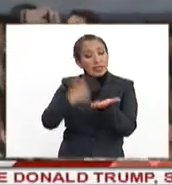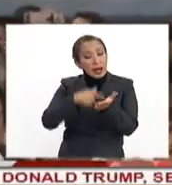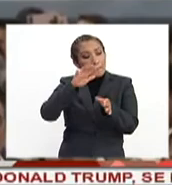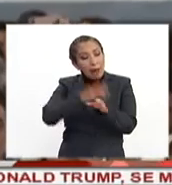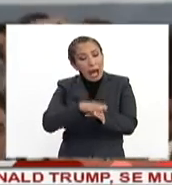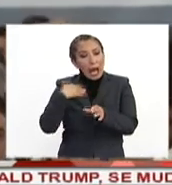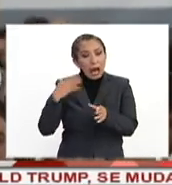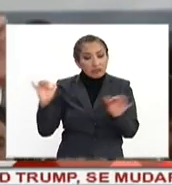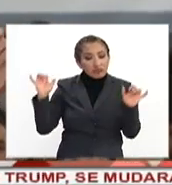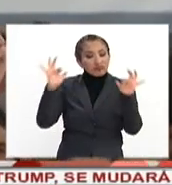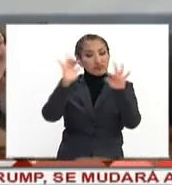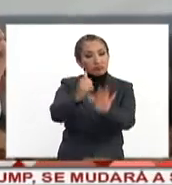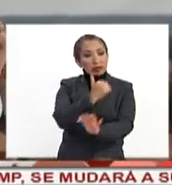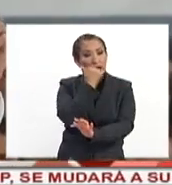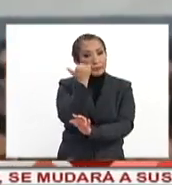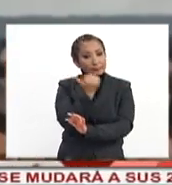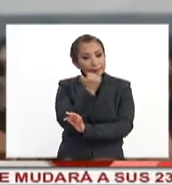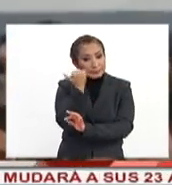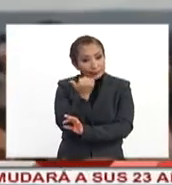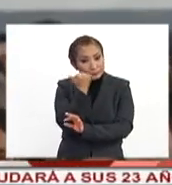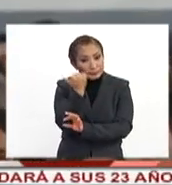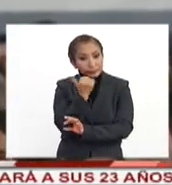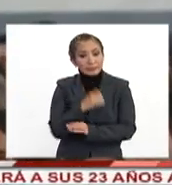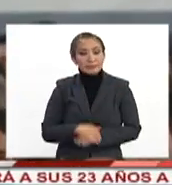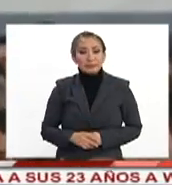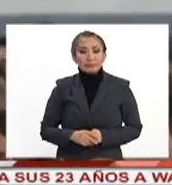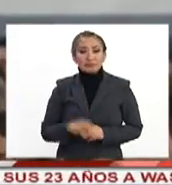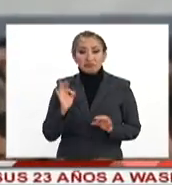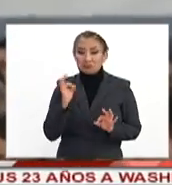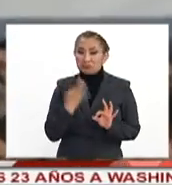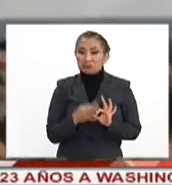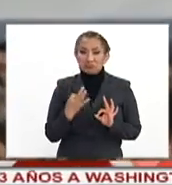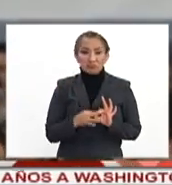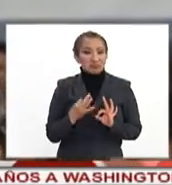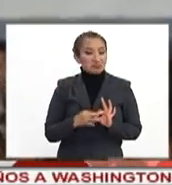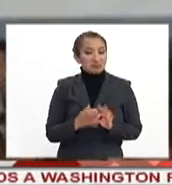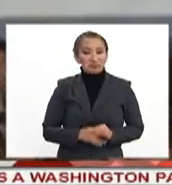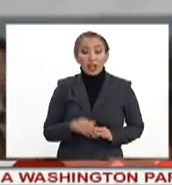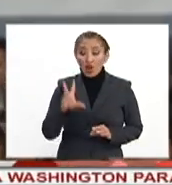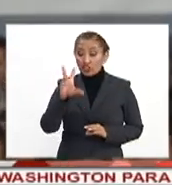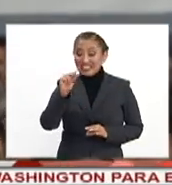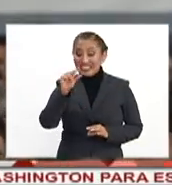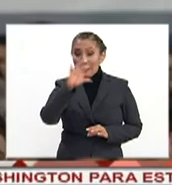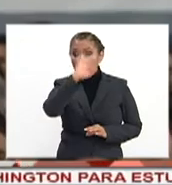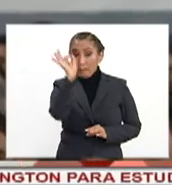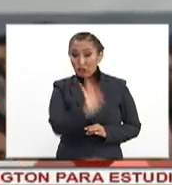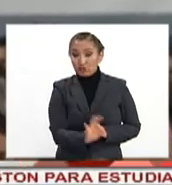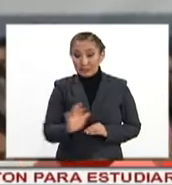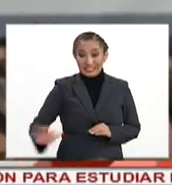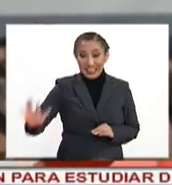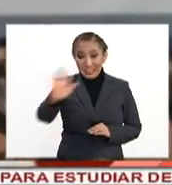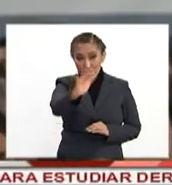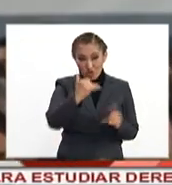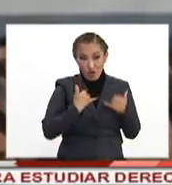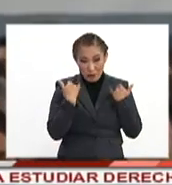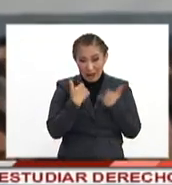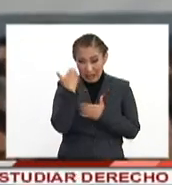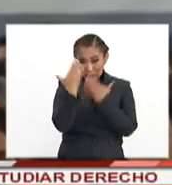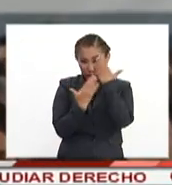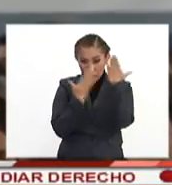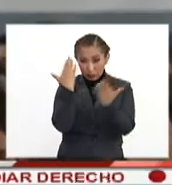las tasas más efectivas de empleabilidad. El 80% de sus